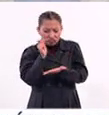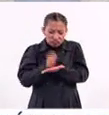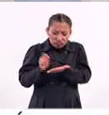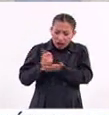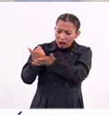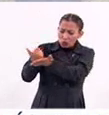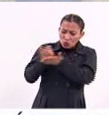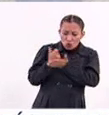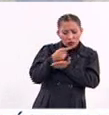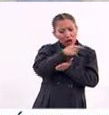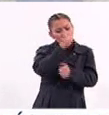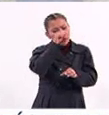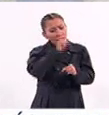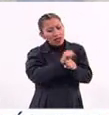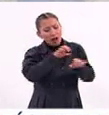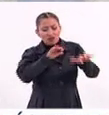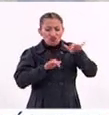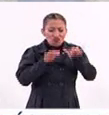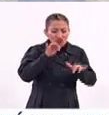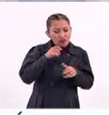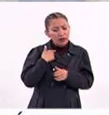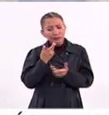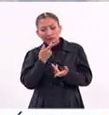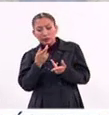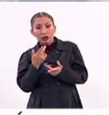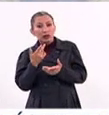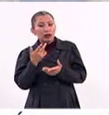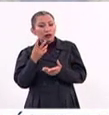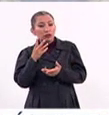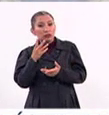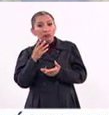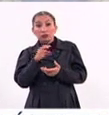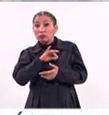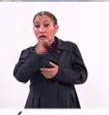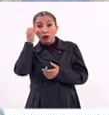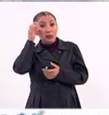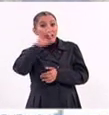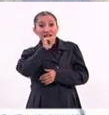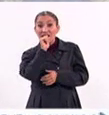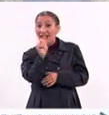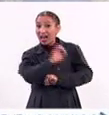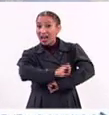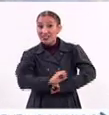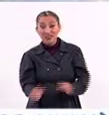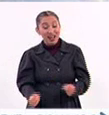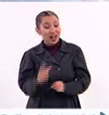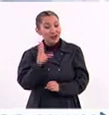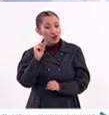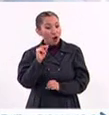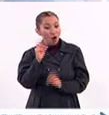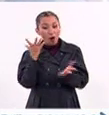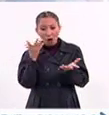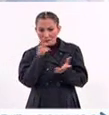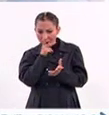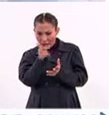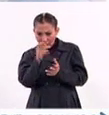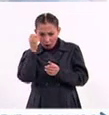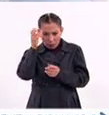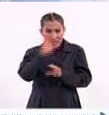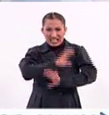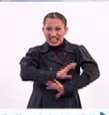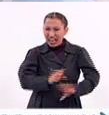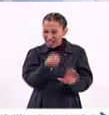su asistente, su secretaria. No se le va una coma, no se le va una